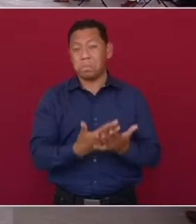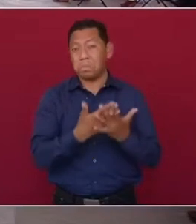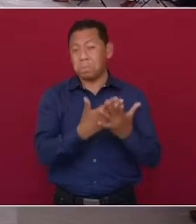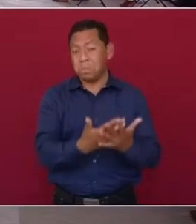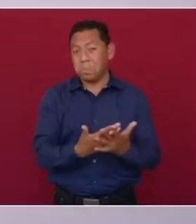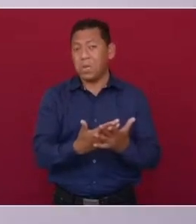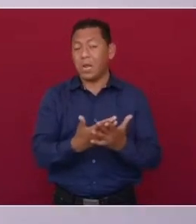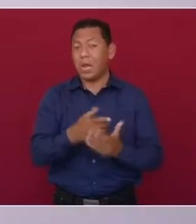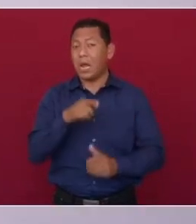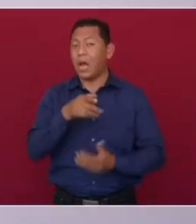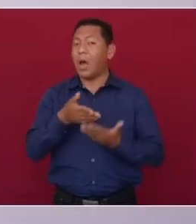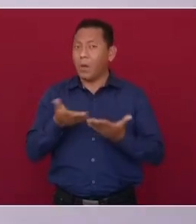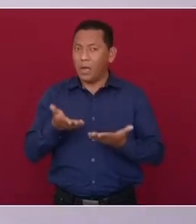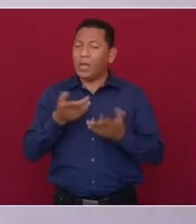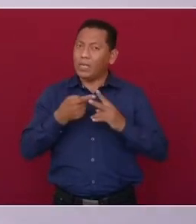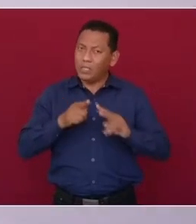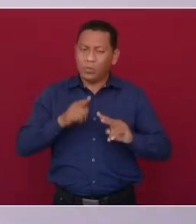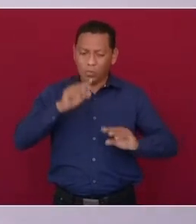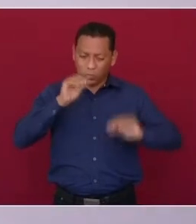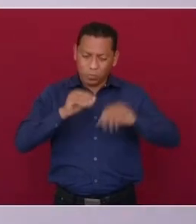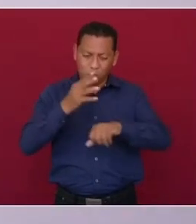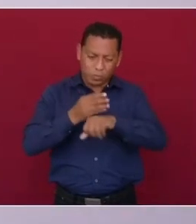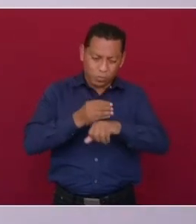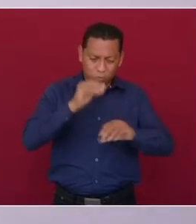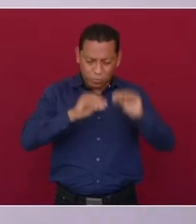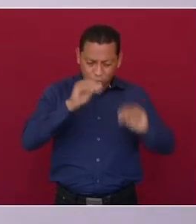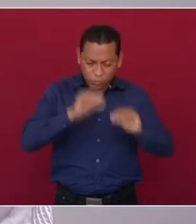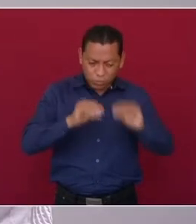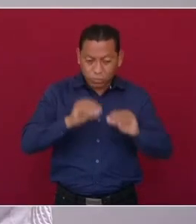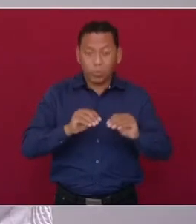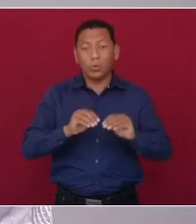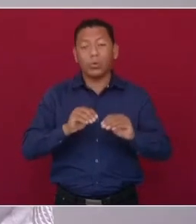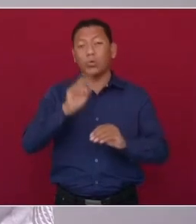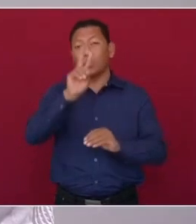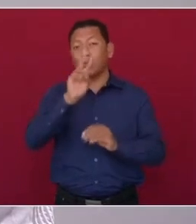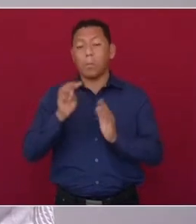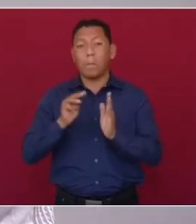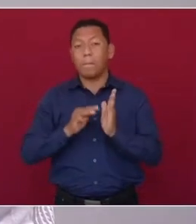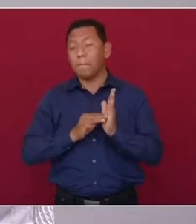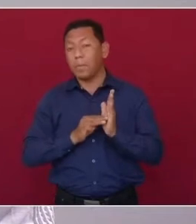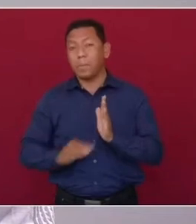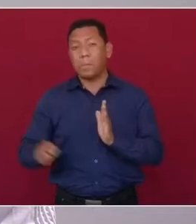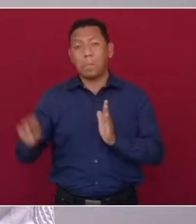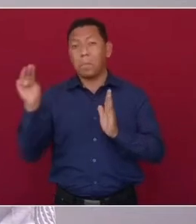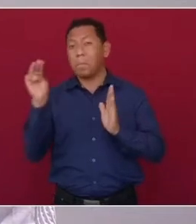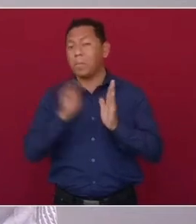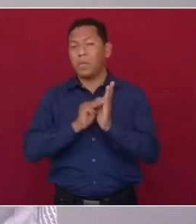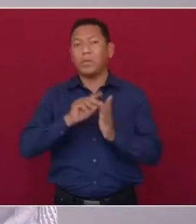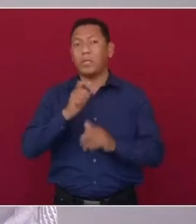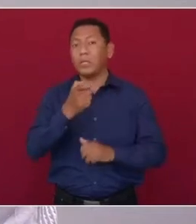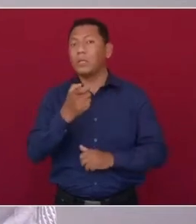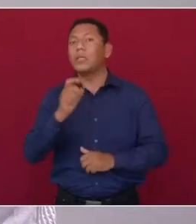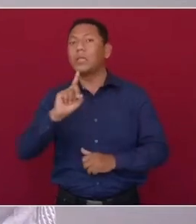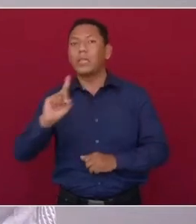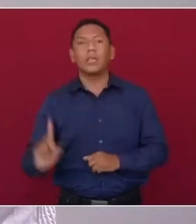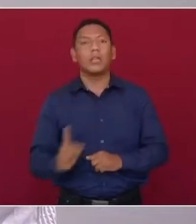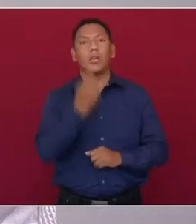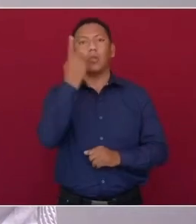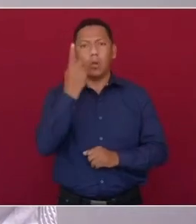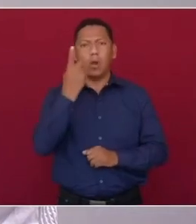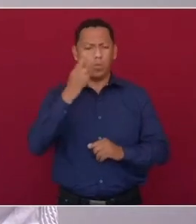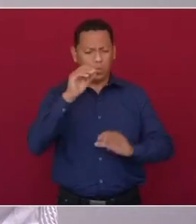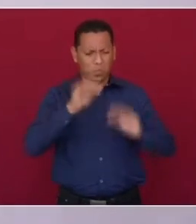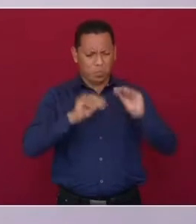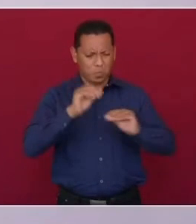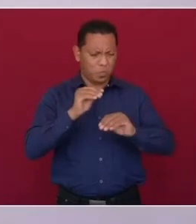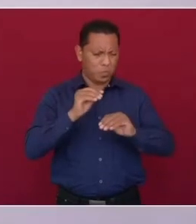con una inversión de cerca de 2,000 millones de dólares.